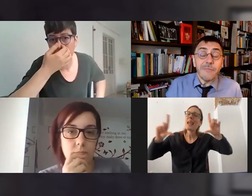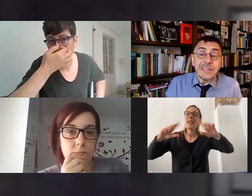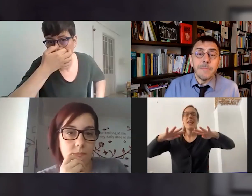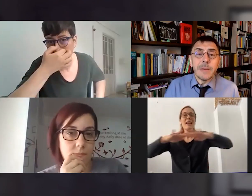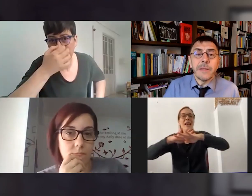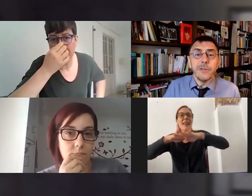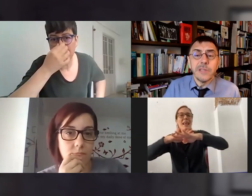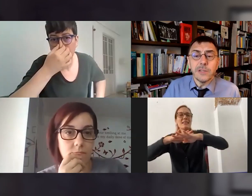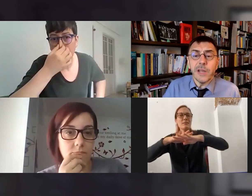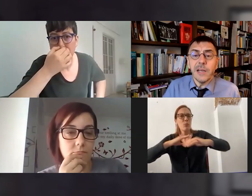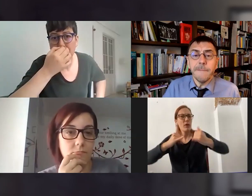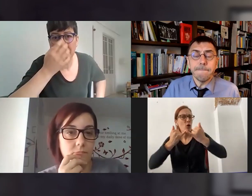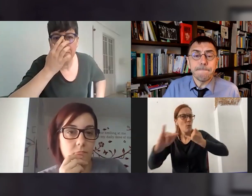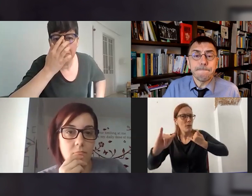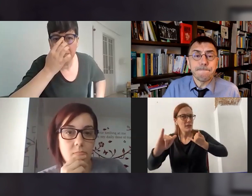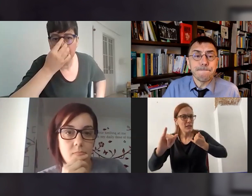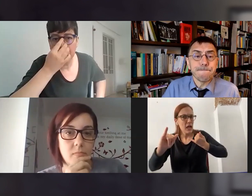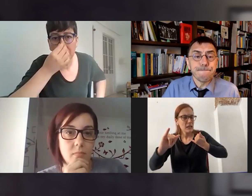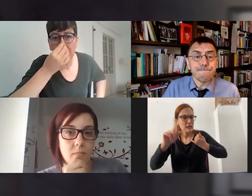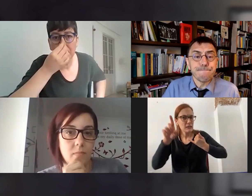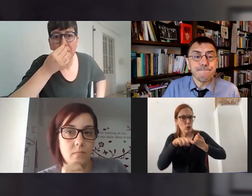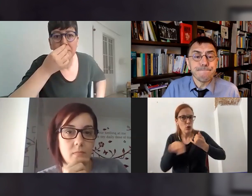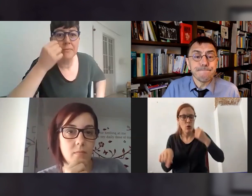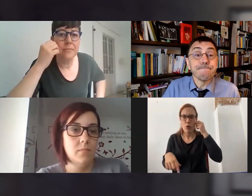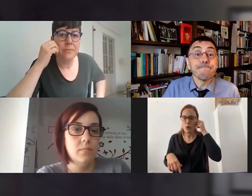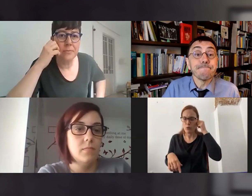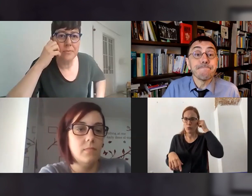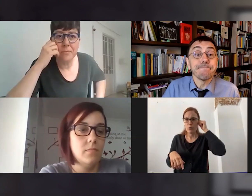implantación, la falta de implantación territorial.